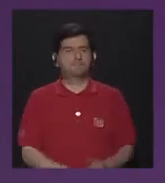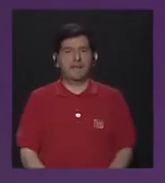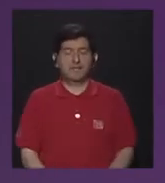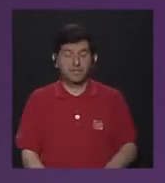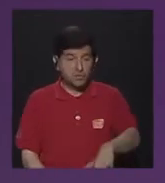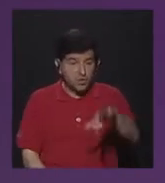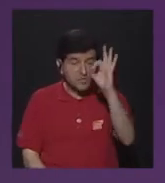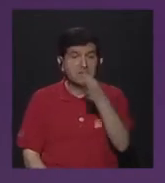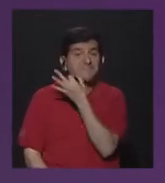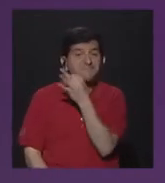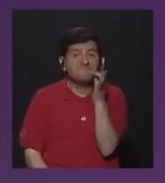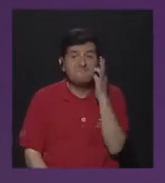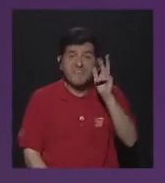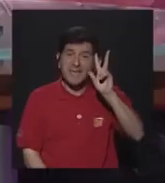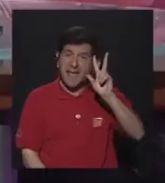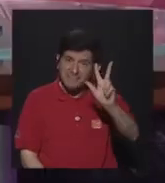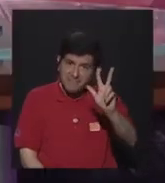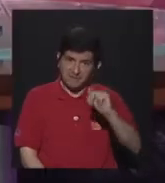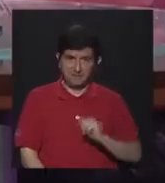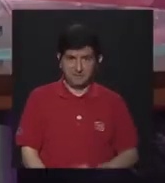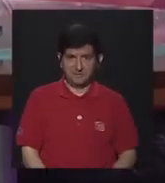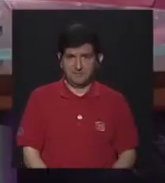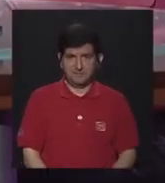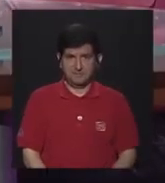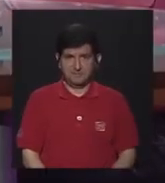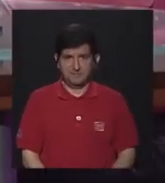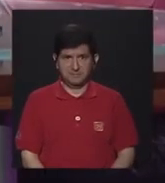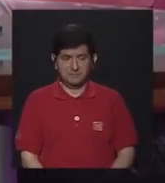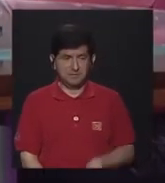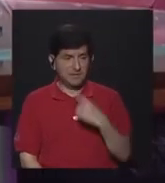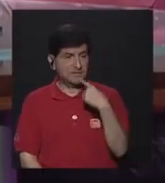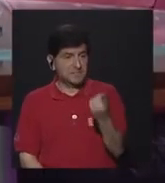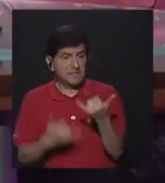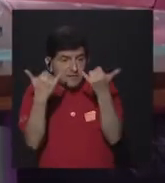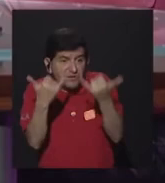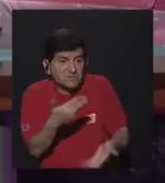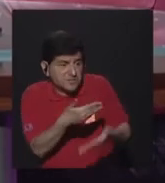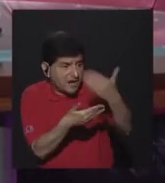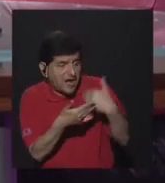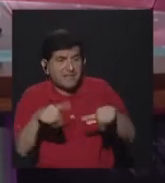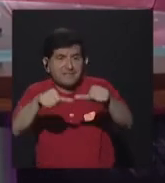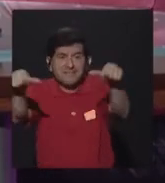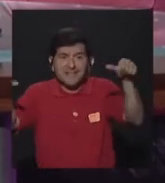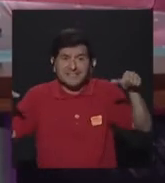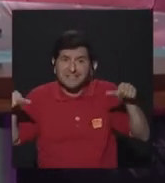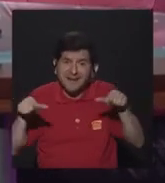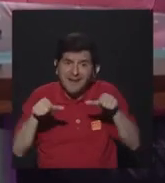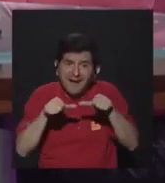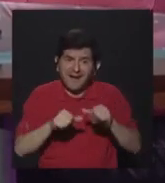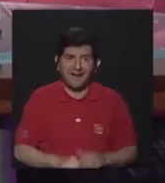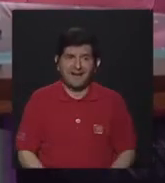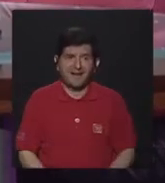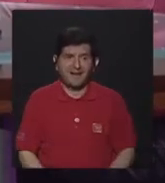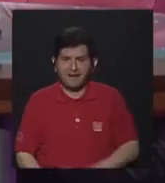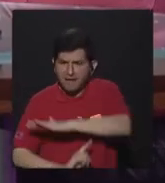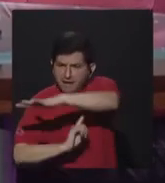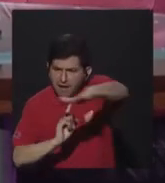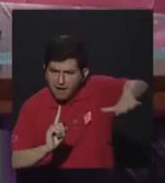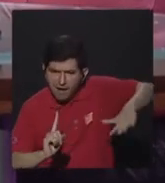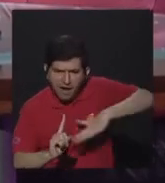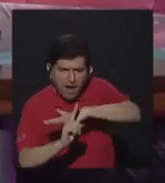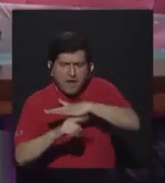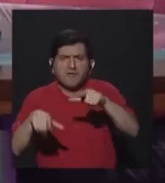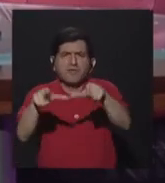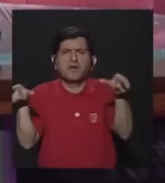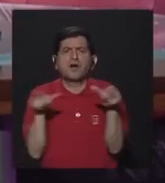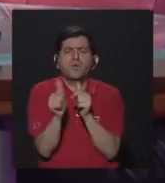seleccionado finca 3 que es como como como se ha dicho acá un área donde está rodeada de instalaciones